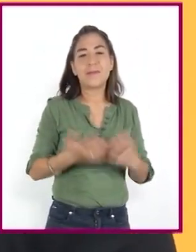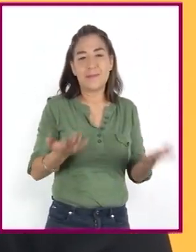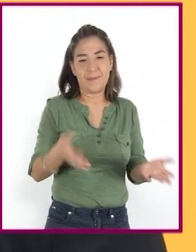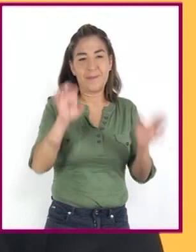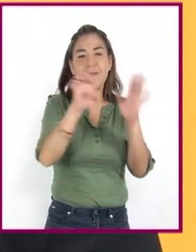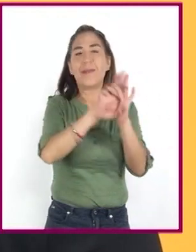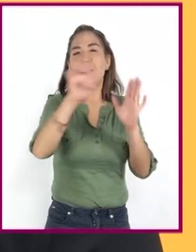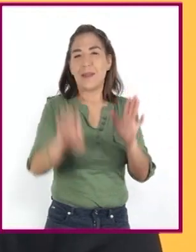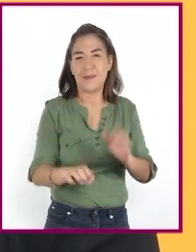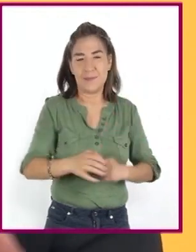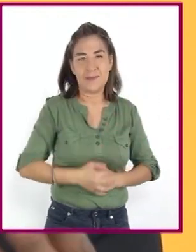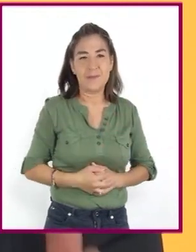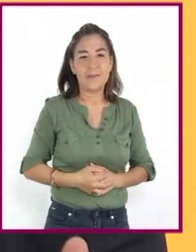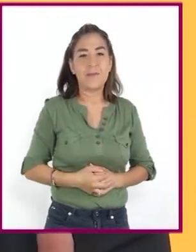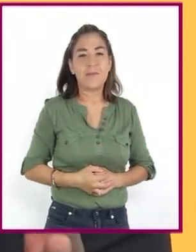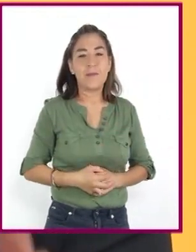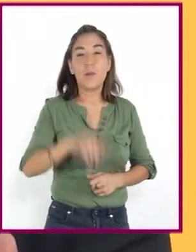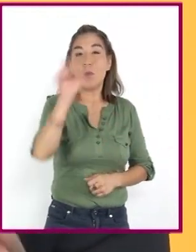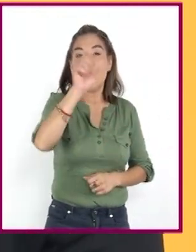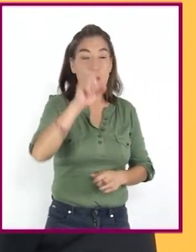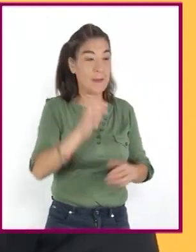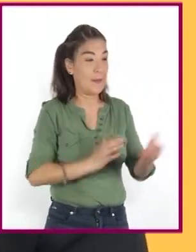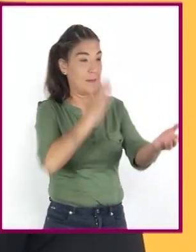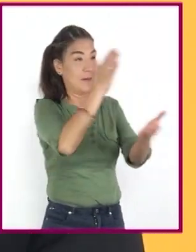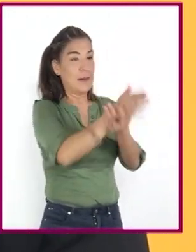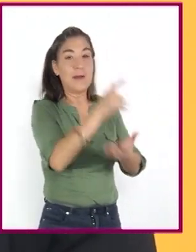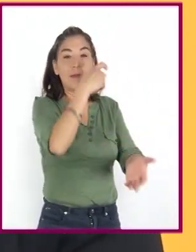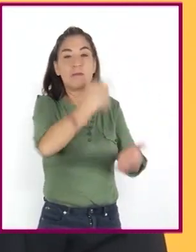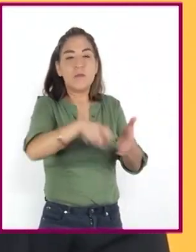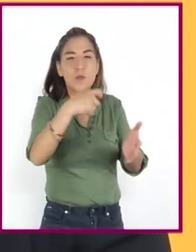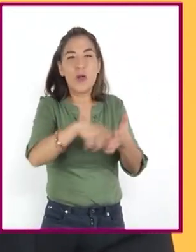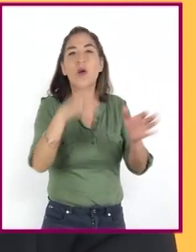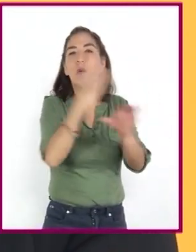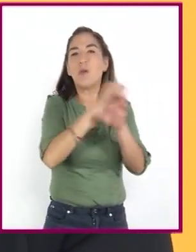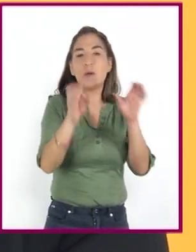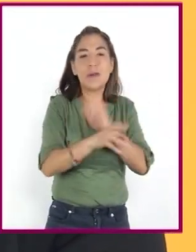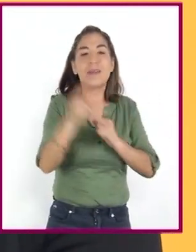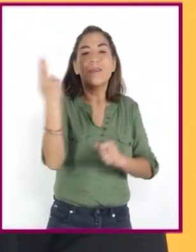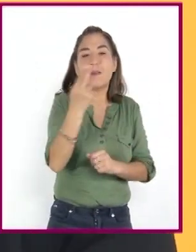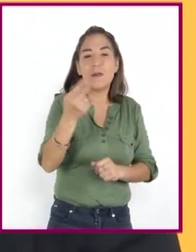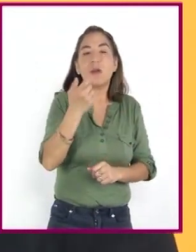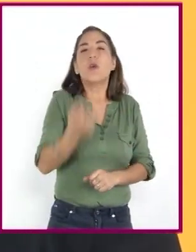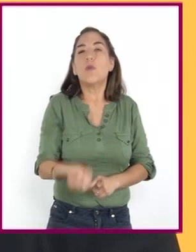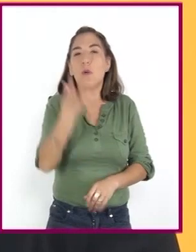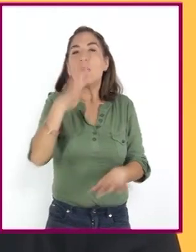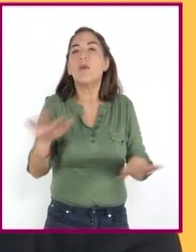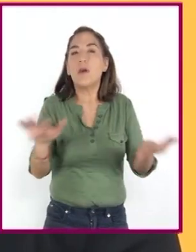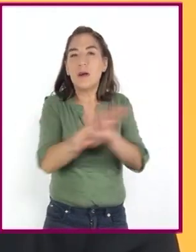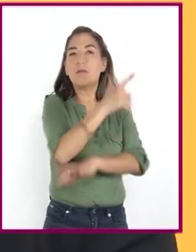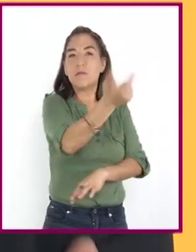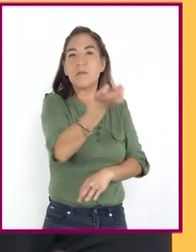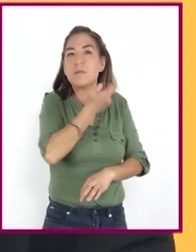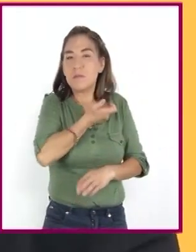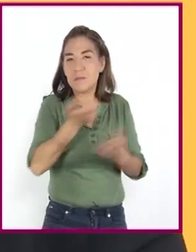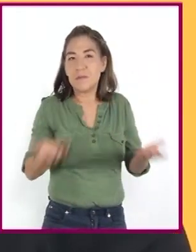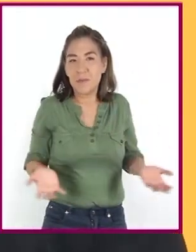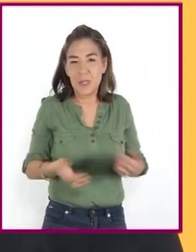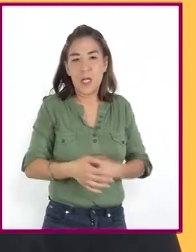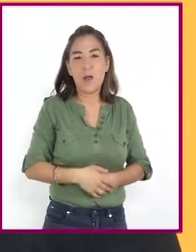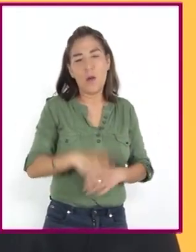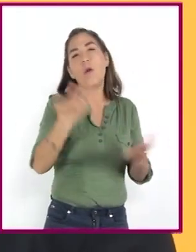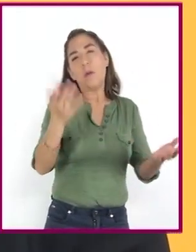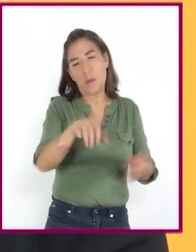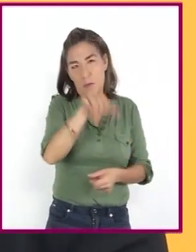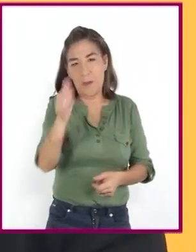Por ejemplo, cuando vamos a comprar un producto y necesitamos saber el cambio que nos darán, o si vamos a